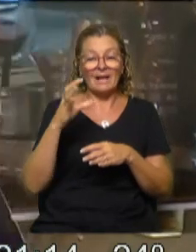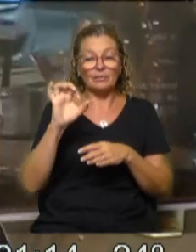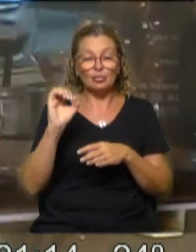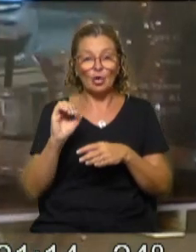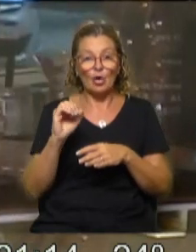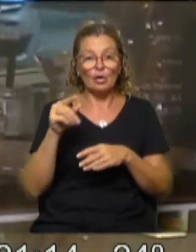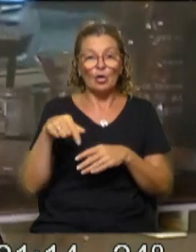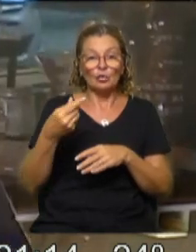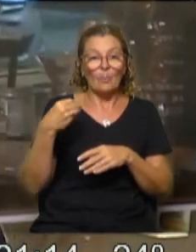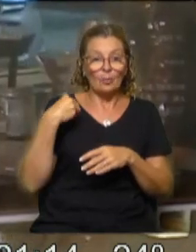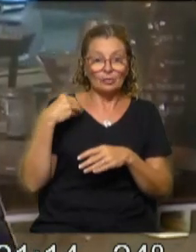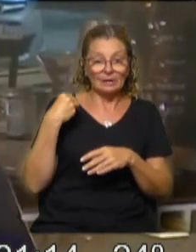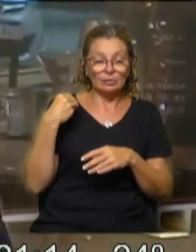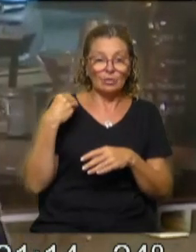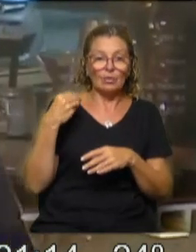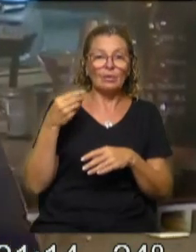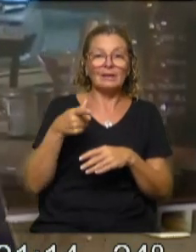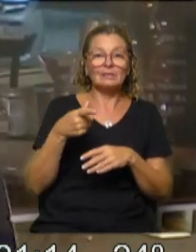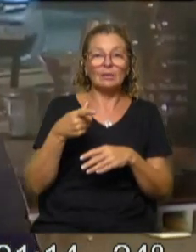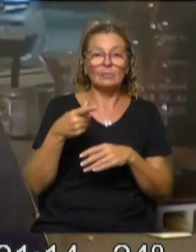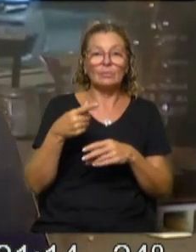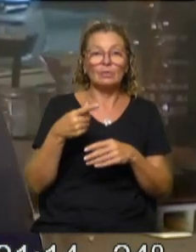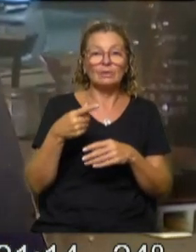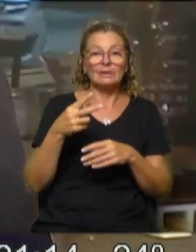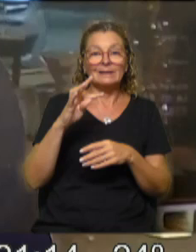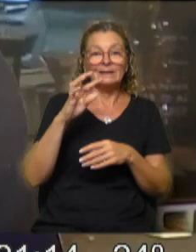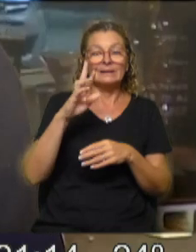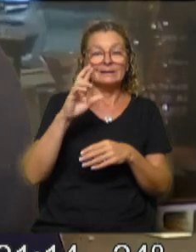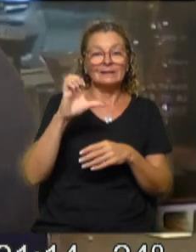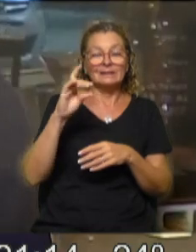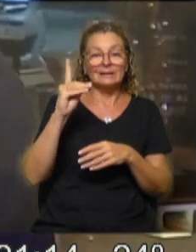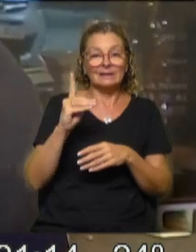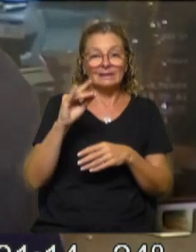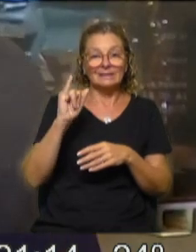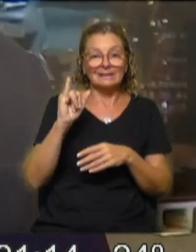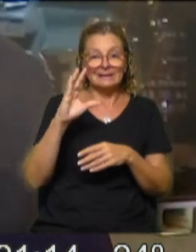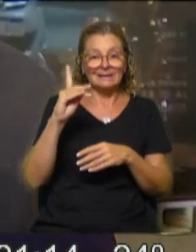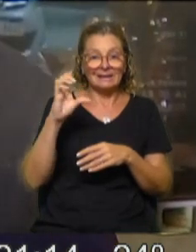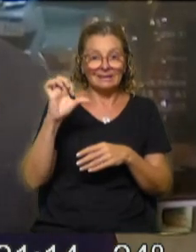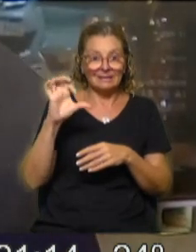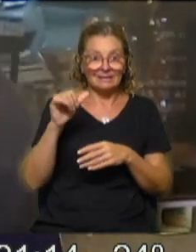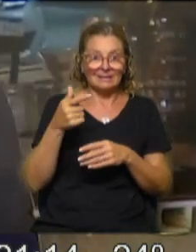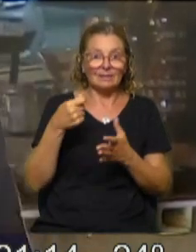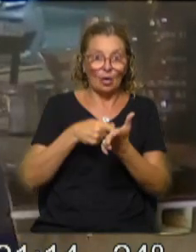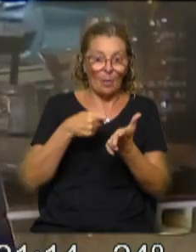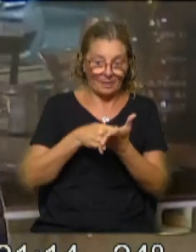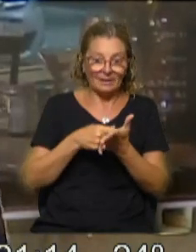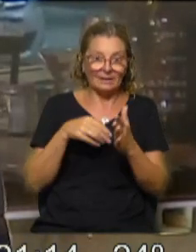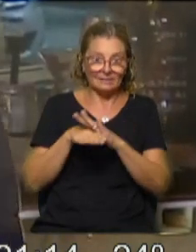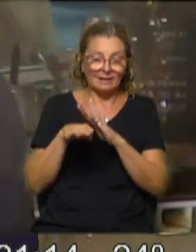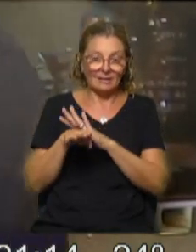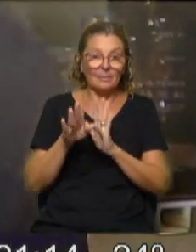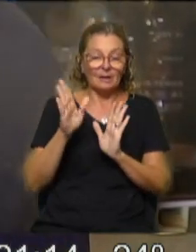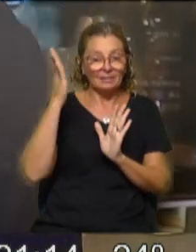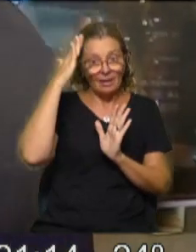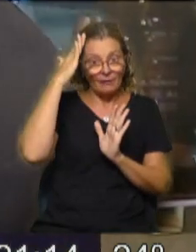en Positos. Mismo acá en el bar, o si no, por Red Ticket. Que Red Ticket se habilitó hoy. Así que, bueno, está bueno también saber para todos